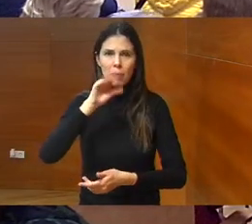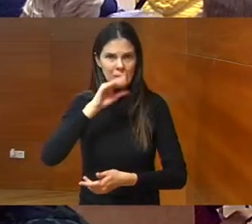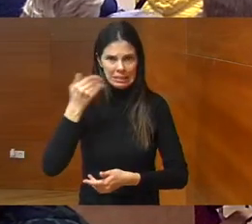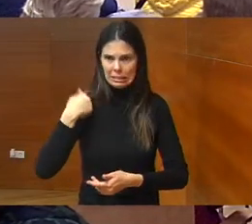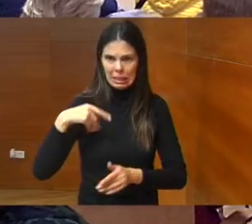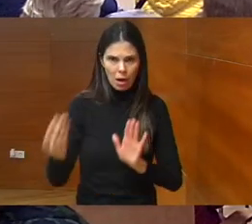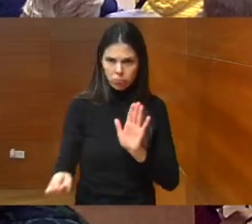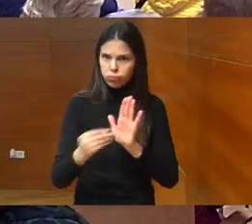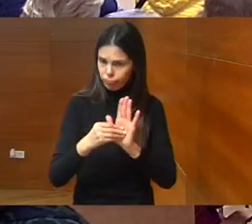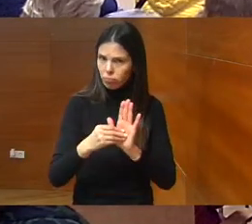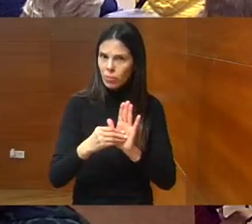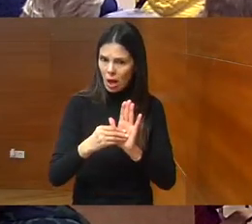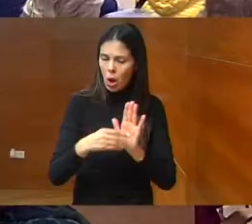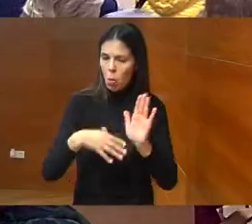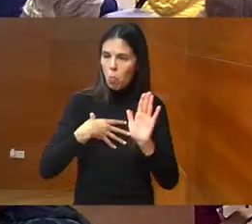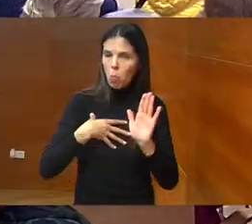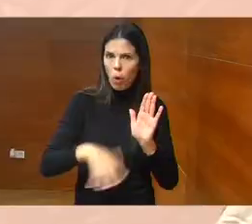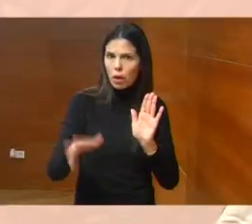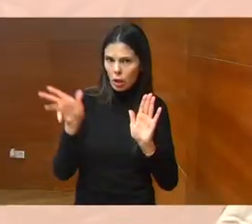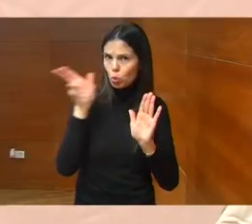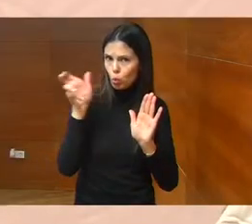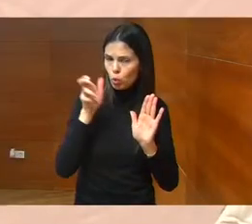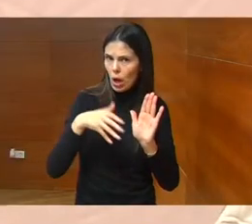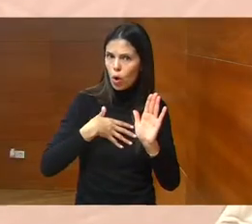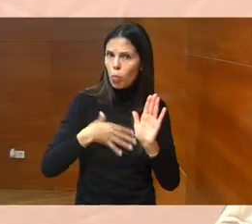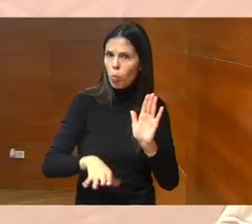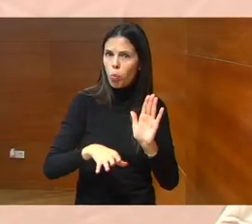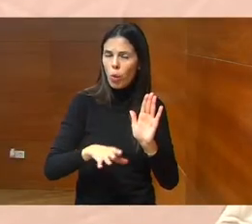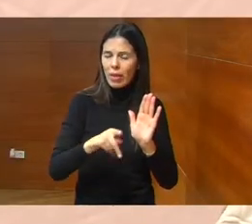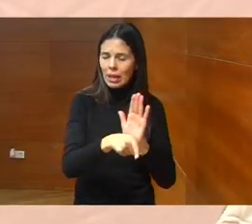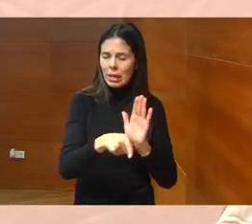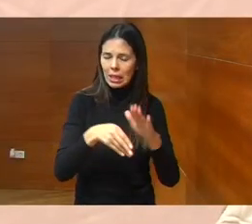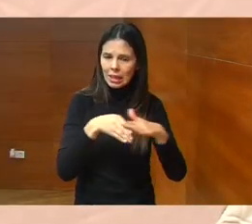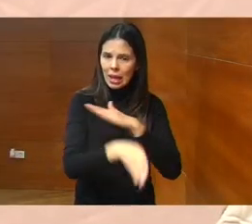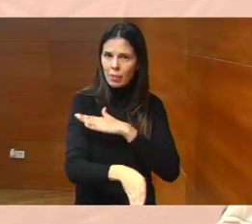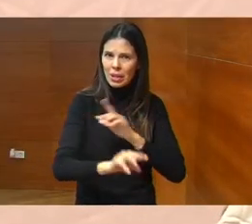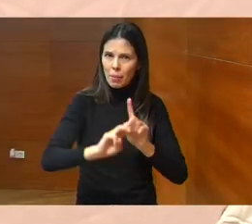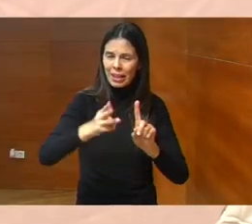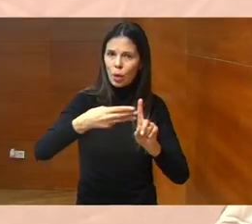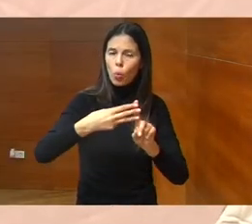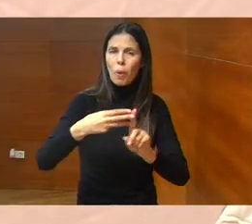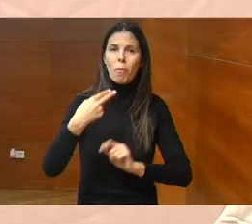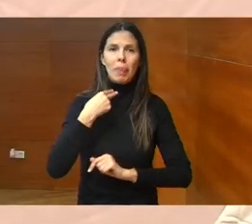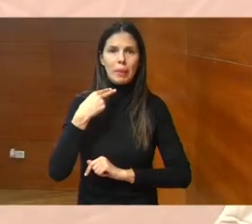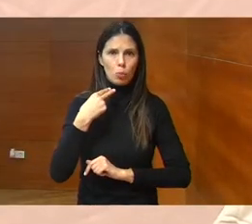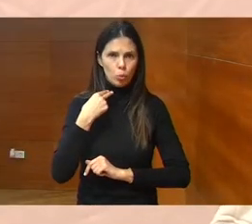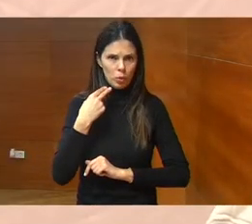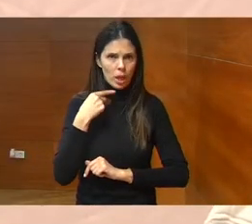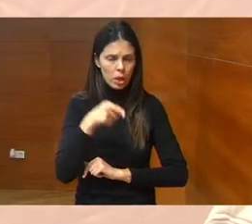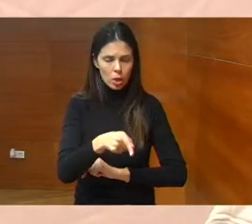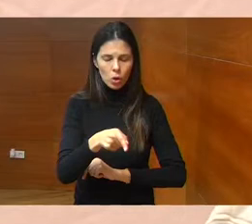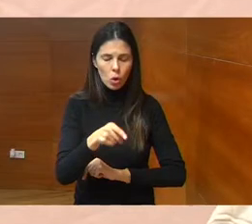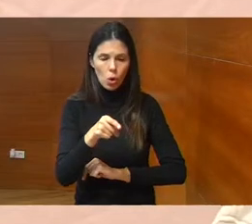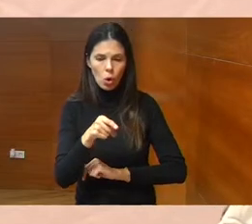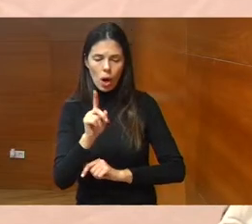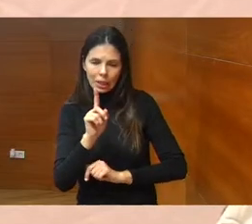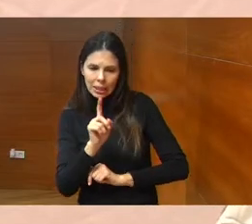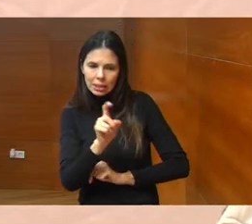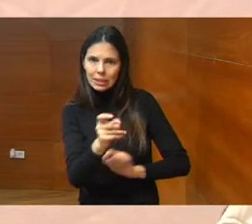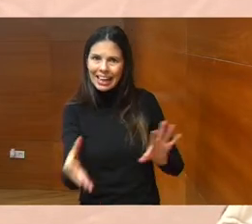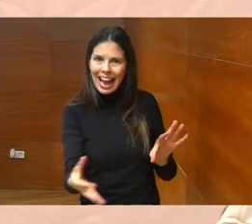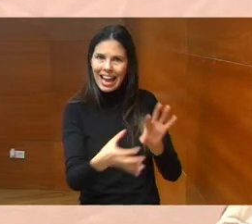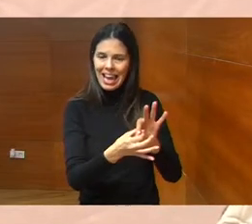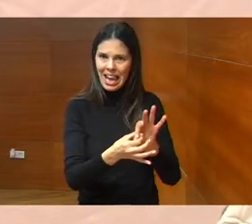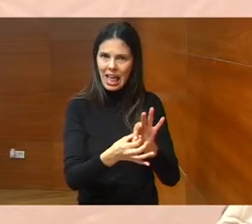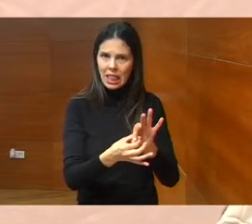para para que en claro hilo a través de la diputación da vuelta deputación desde donde se pueden lincar a